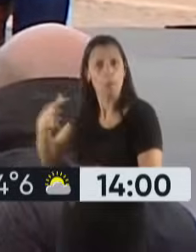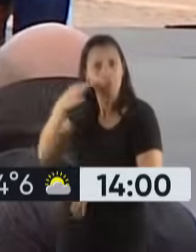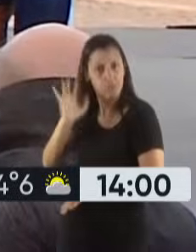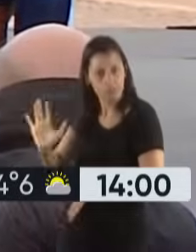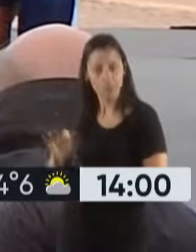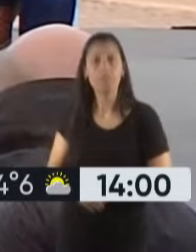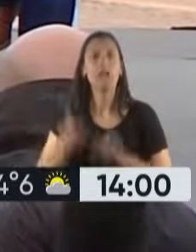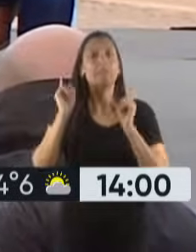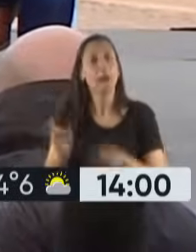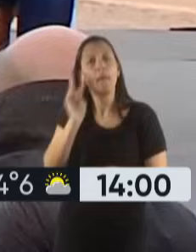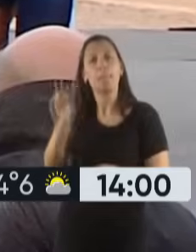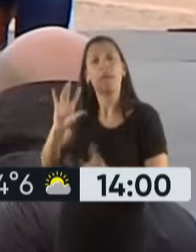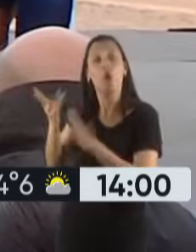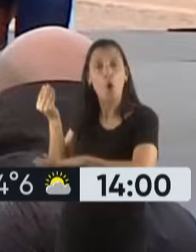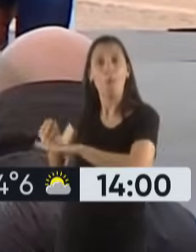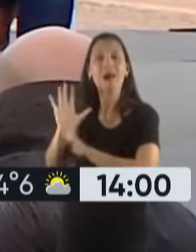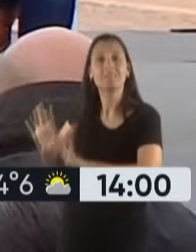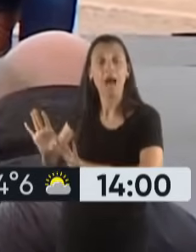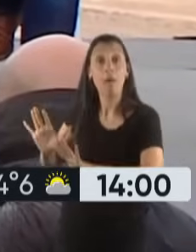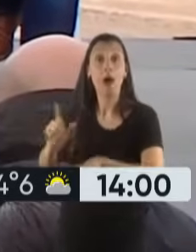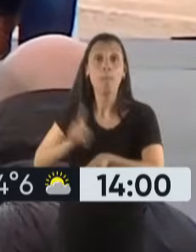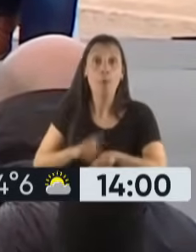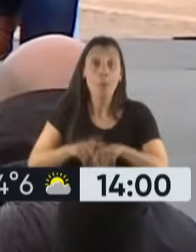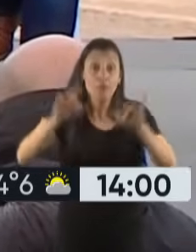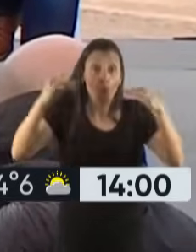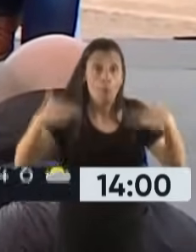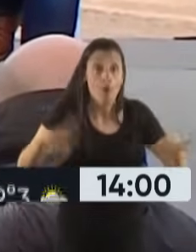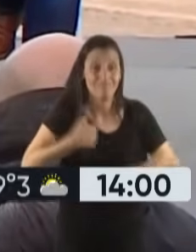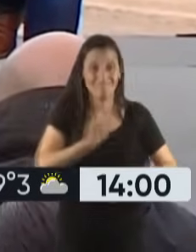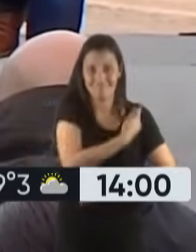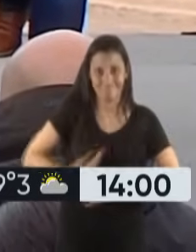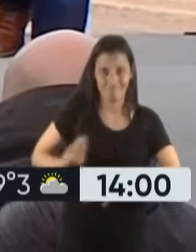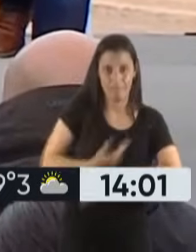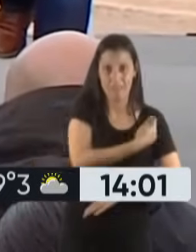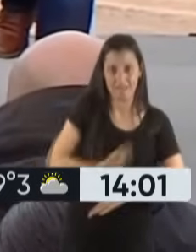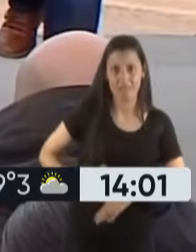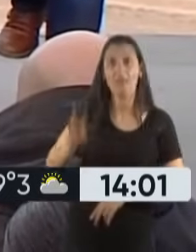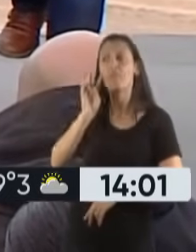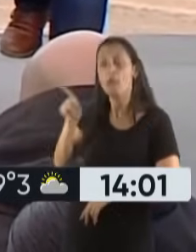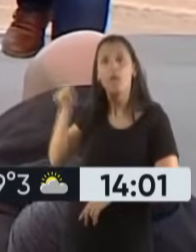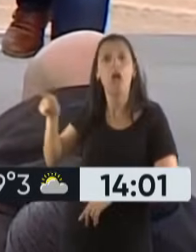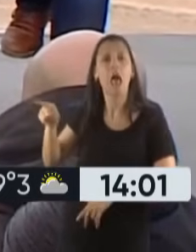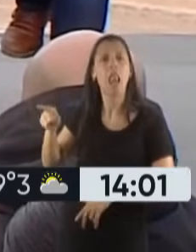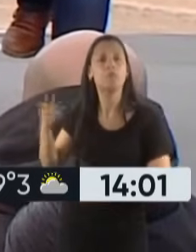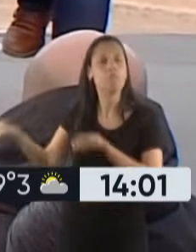2013. Después lo vi llegar en un momento muy difícil de mi gobierno a hacerse cargo de la economía.